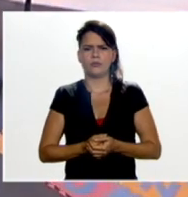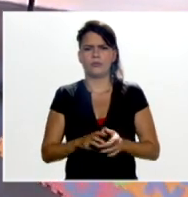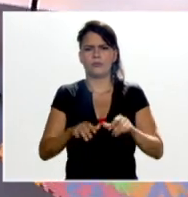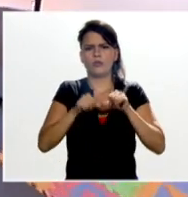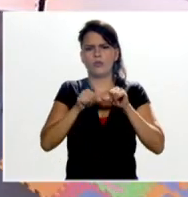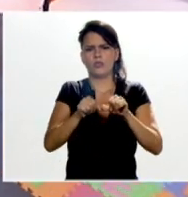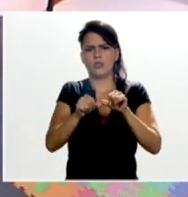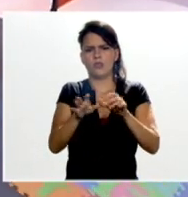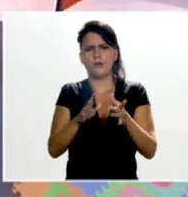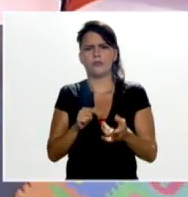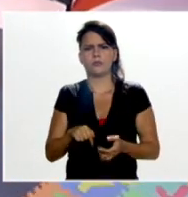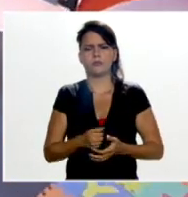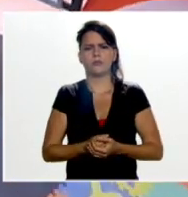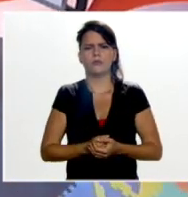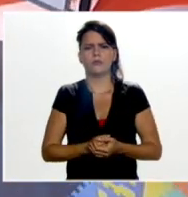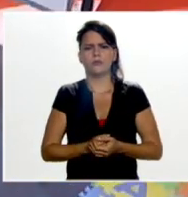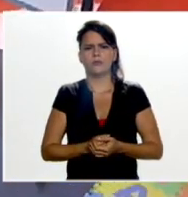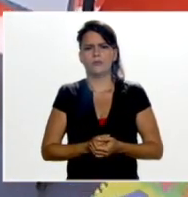Continuemos ahora